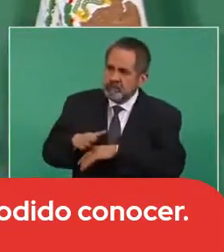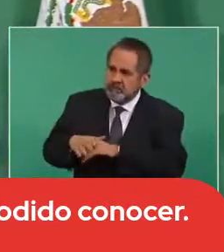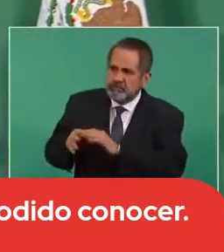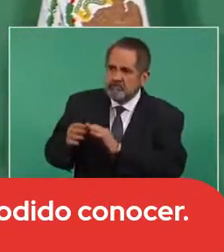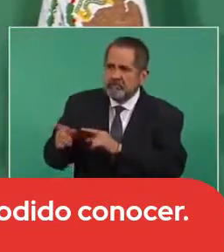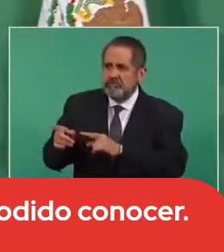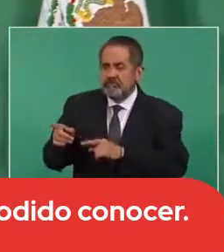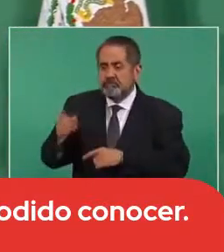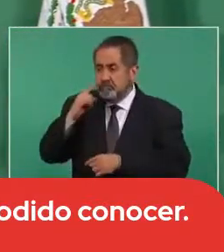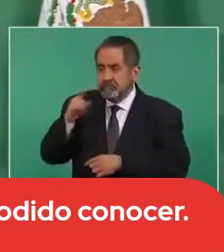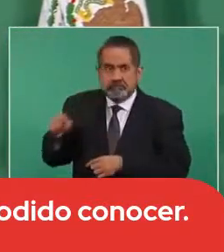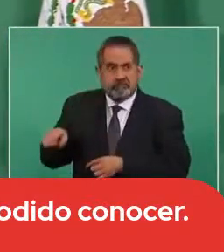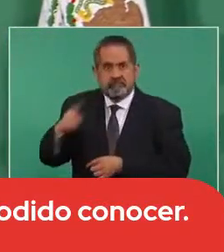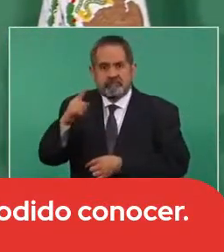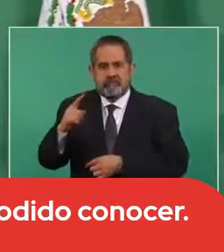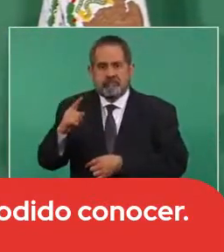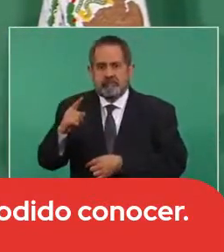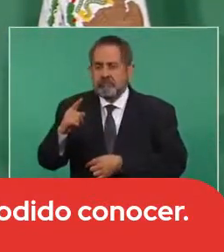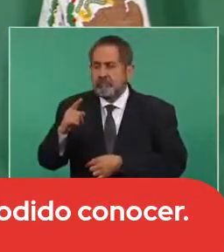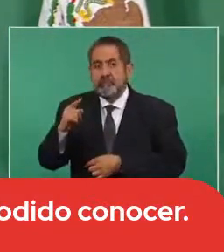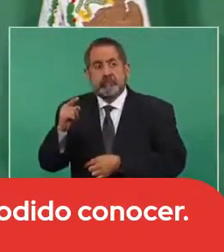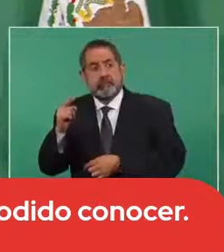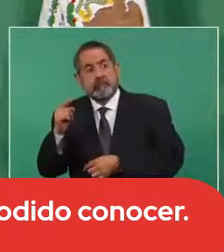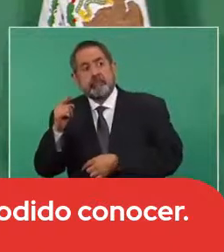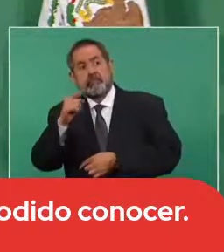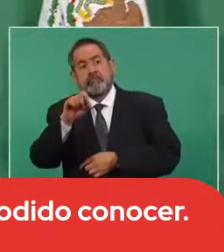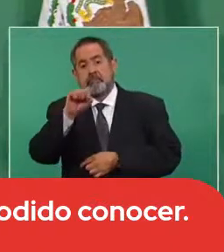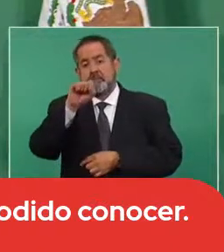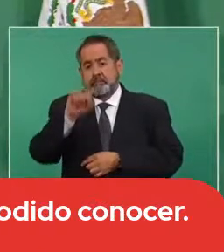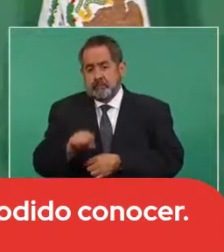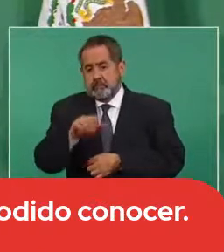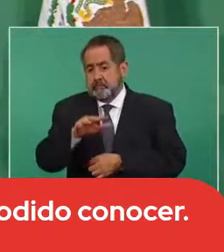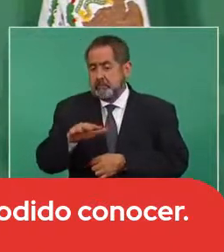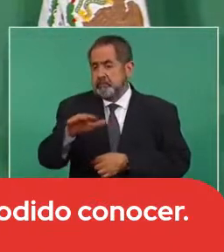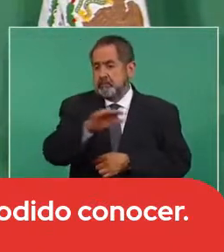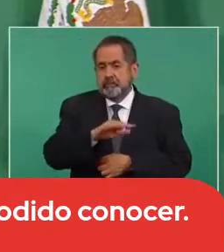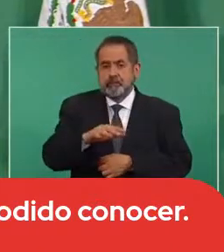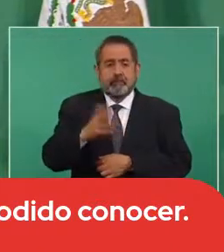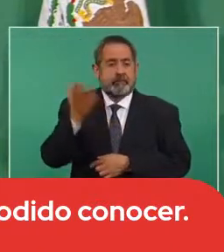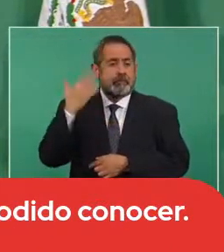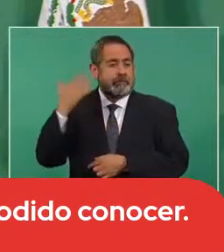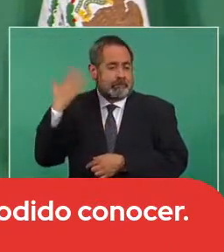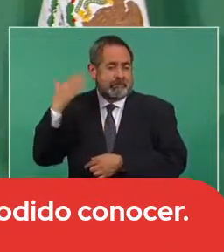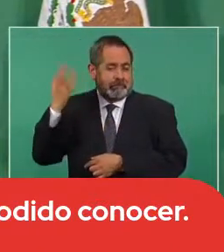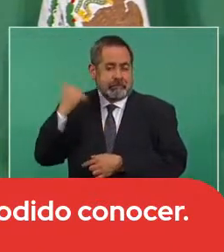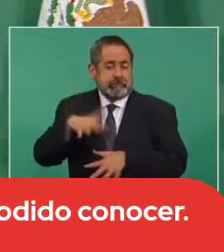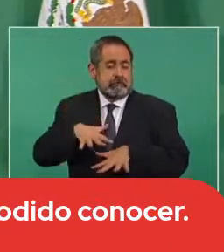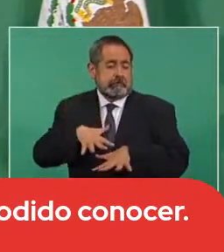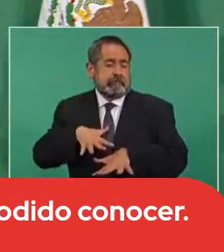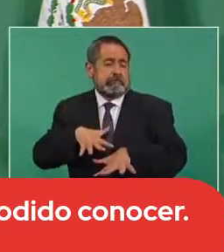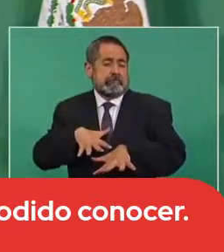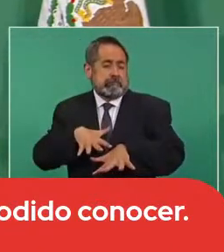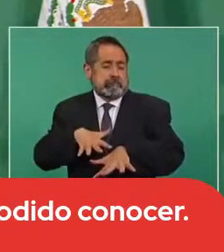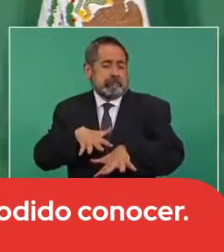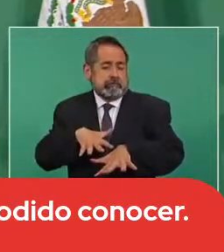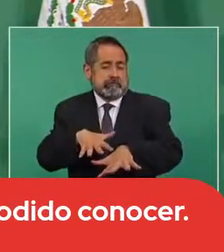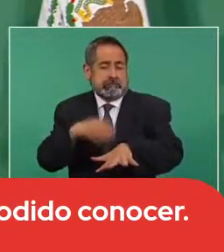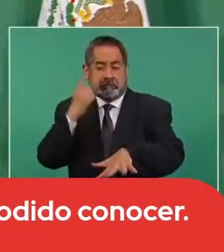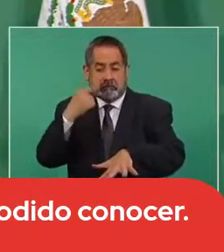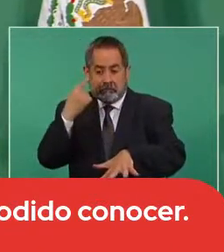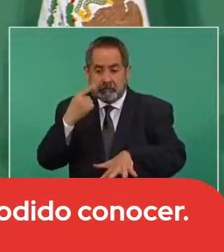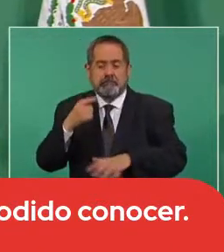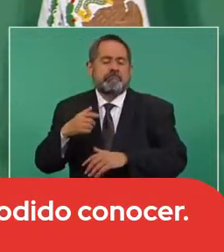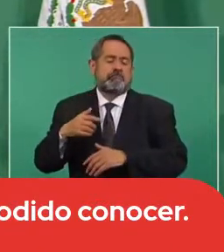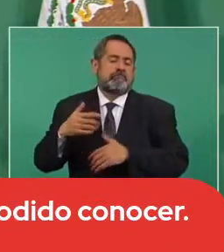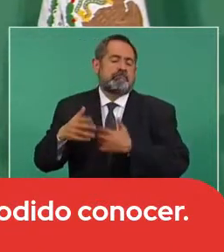para ir allá al sur tenía que hacer como una hora, y una vez que